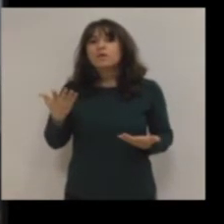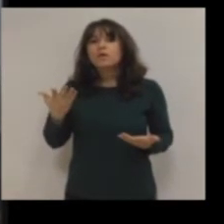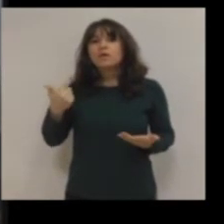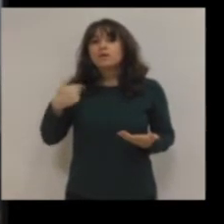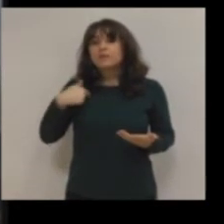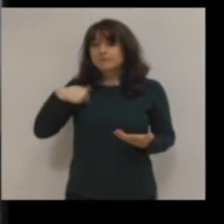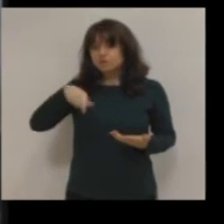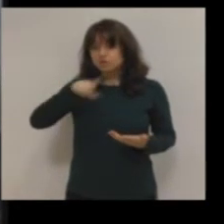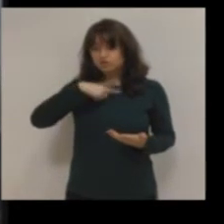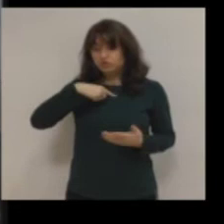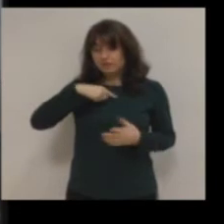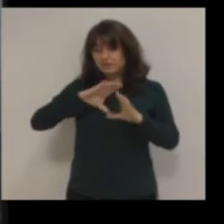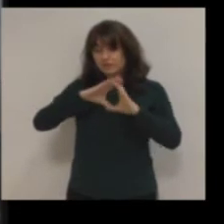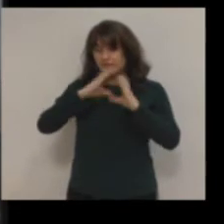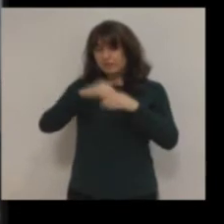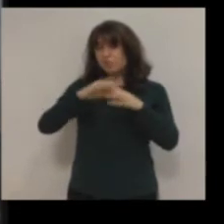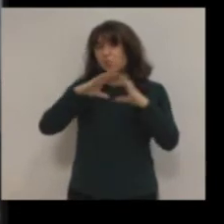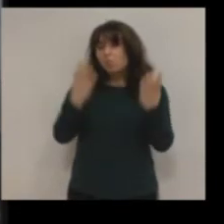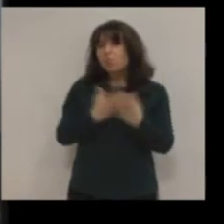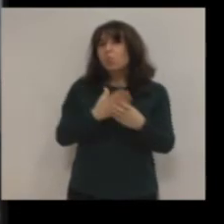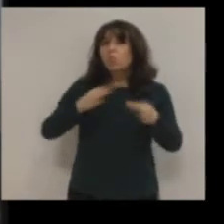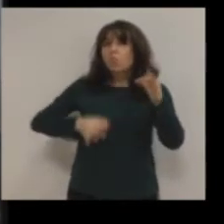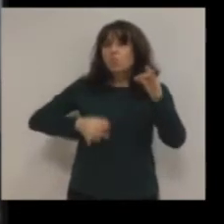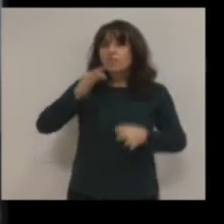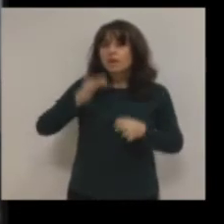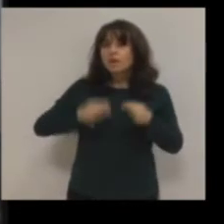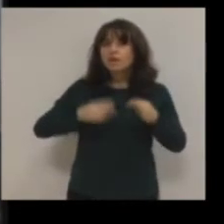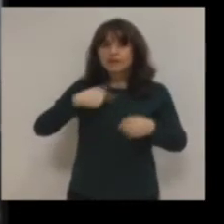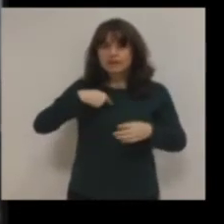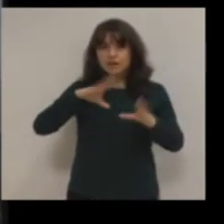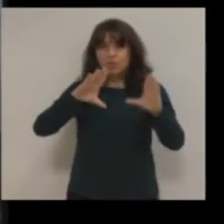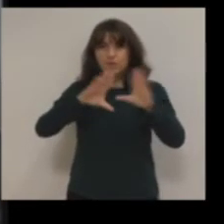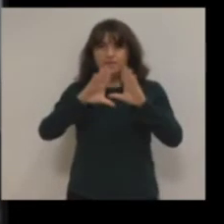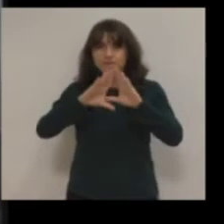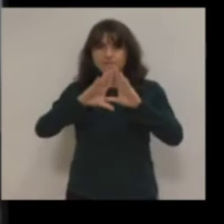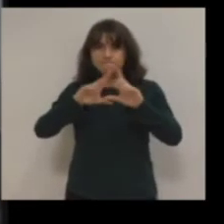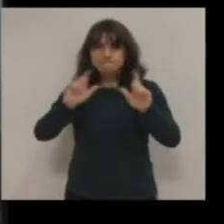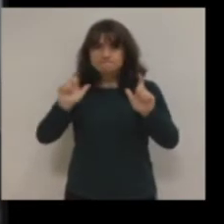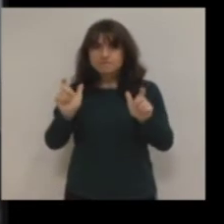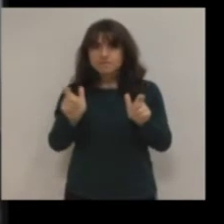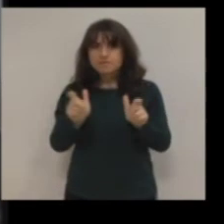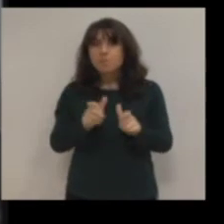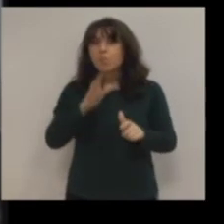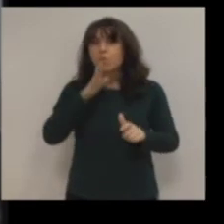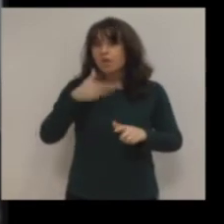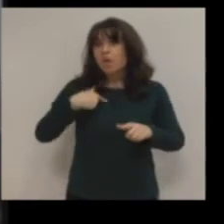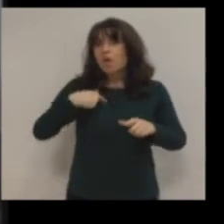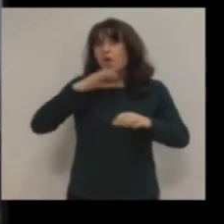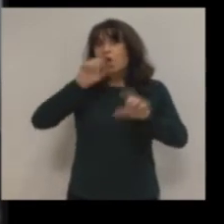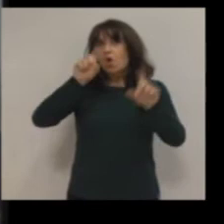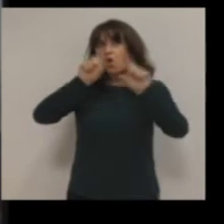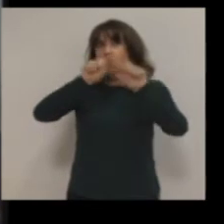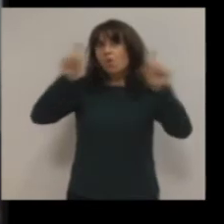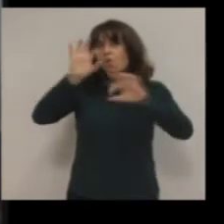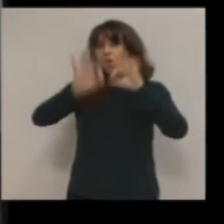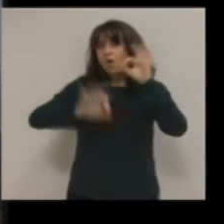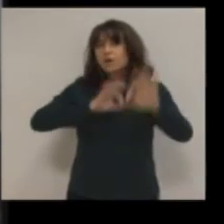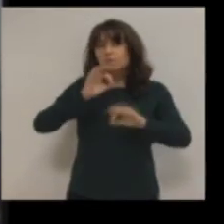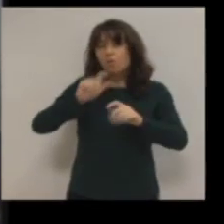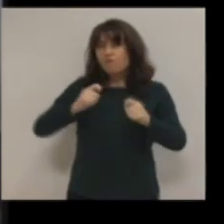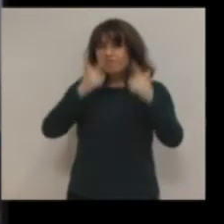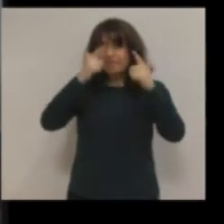en el mundo judicial, la supresión en la Comunidad de Madrid, porque organismo oficial a